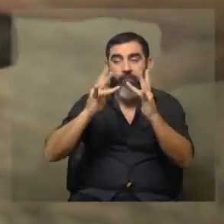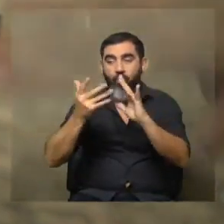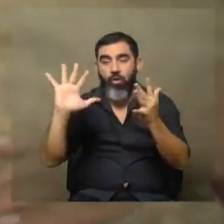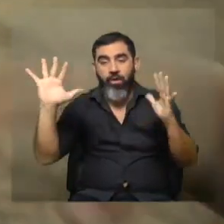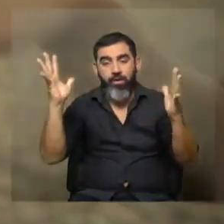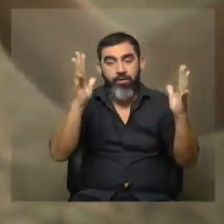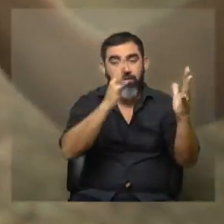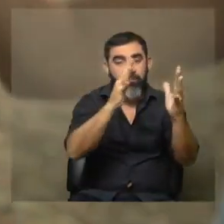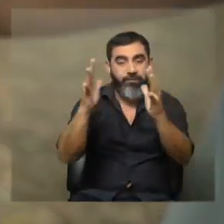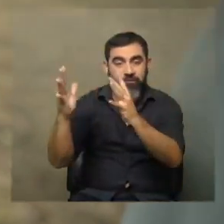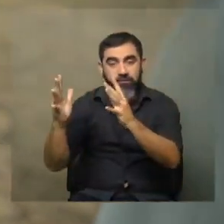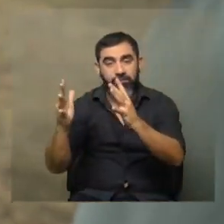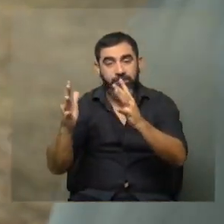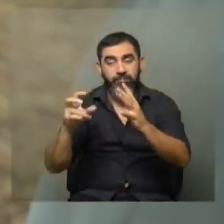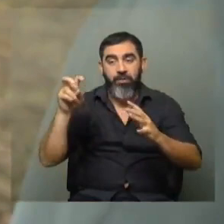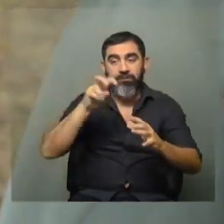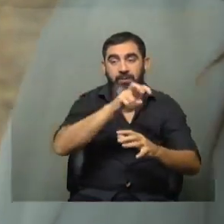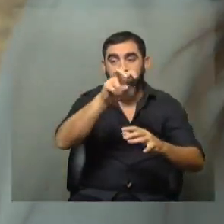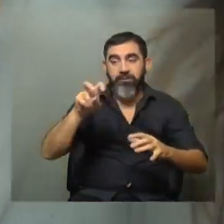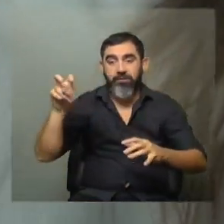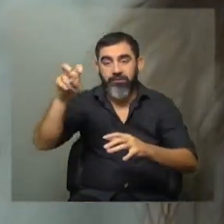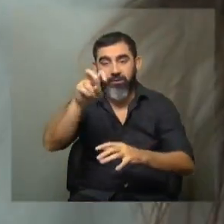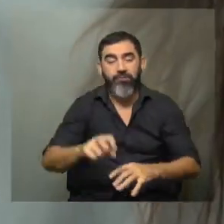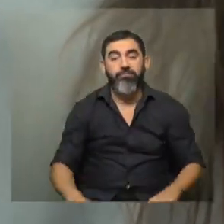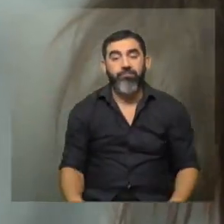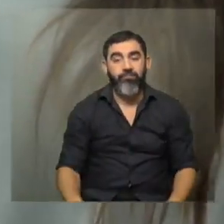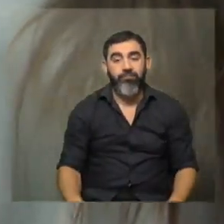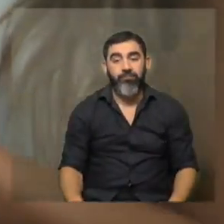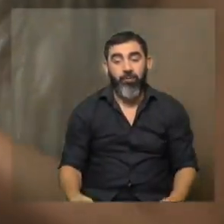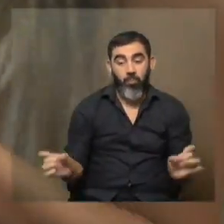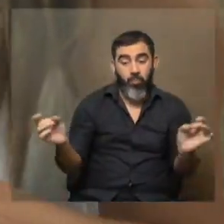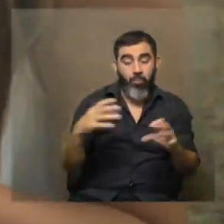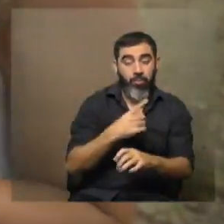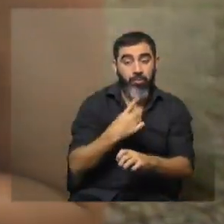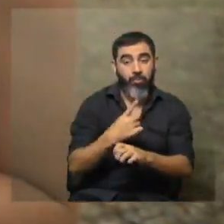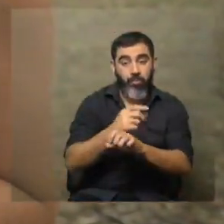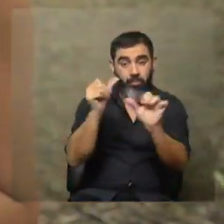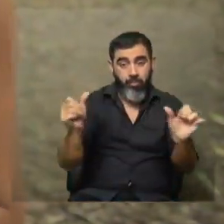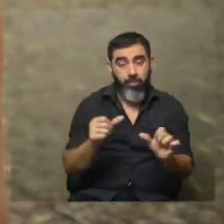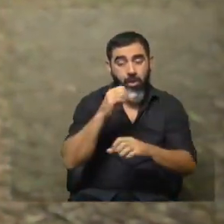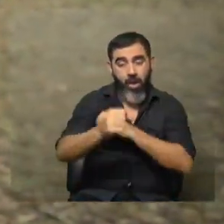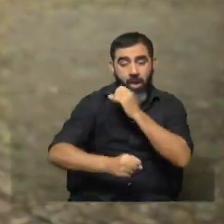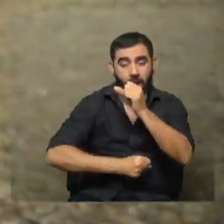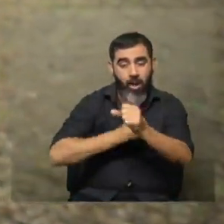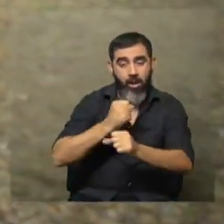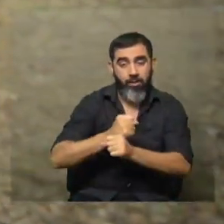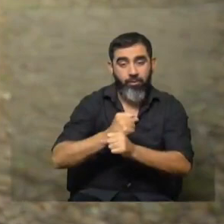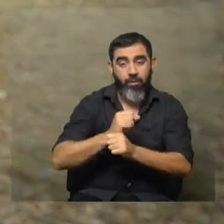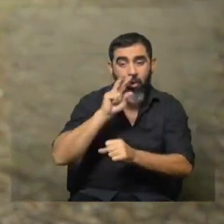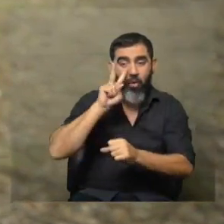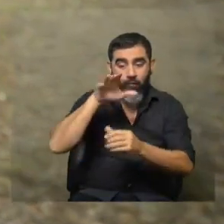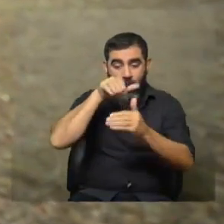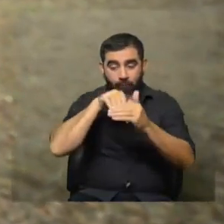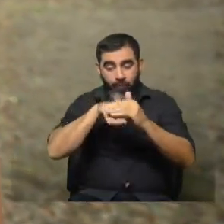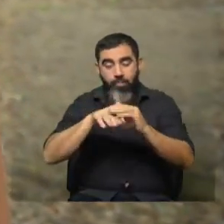manera lleven a que use el nido de alguna forma. Una vez que lo tenemos colocado, que fue lo primero que hicimos durante años, pudimos verlo adentro de los nidos,